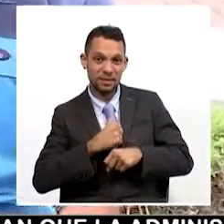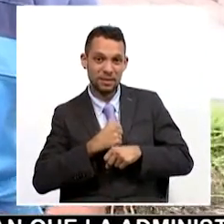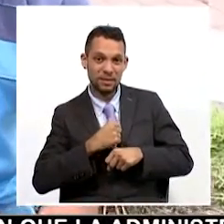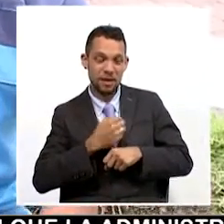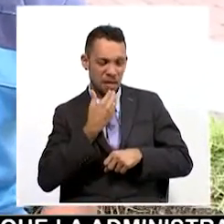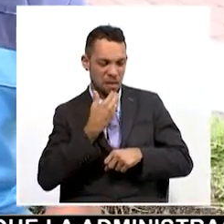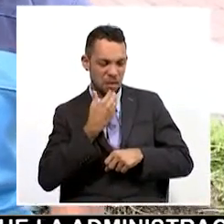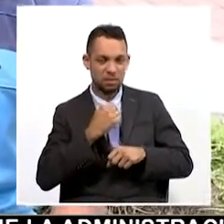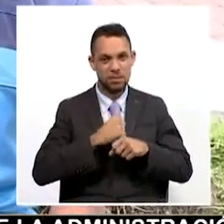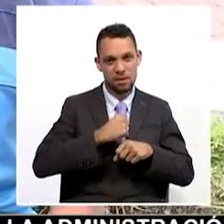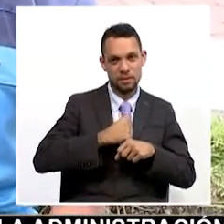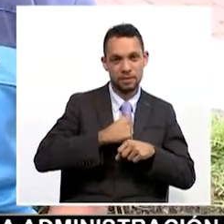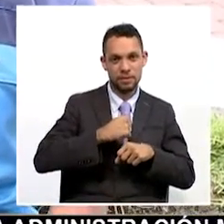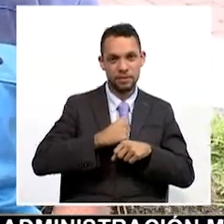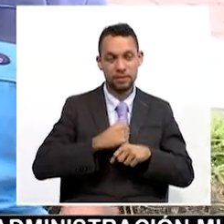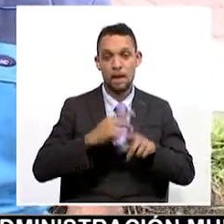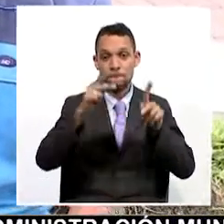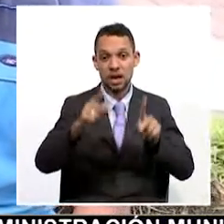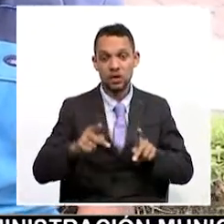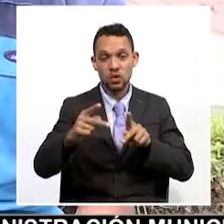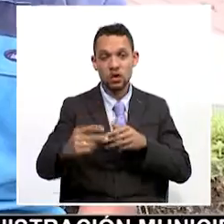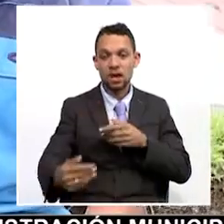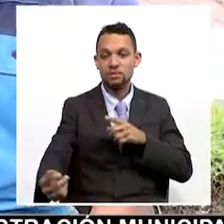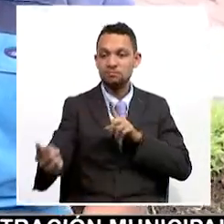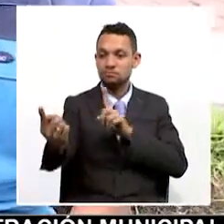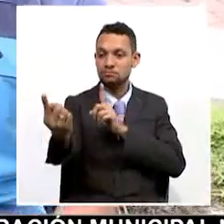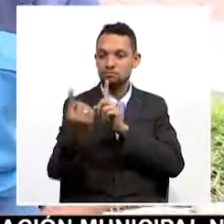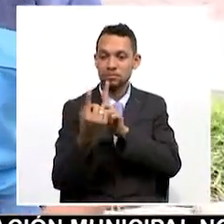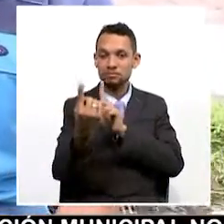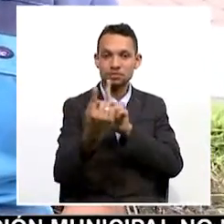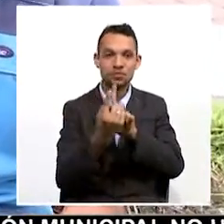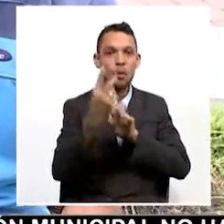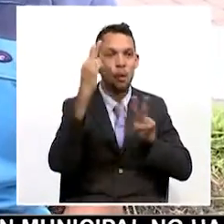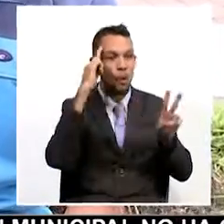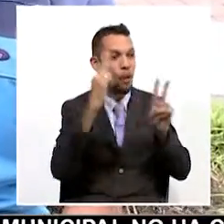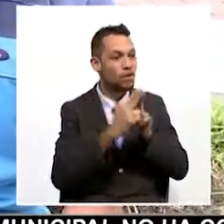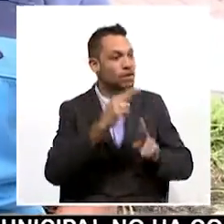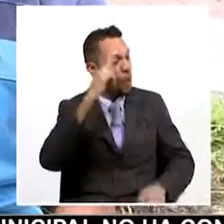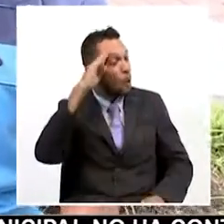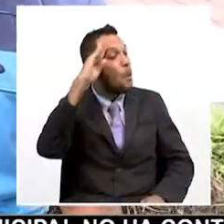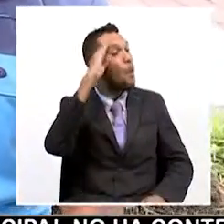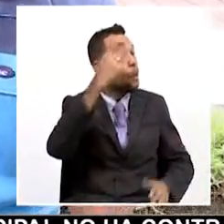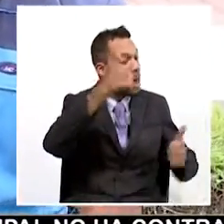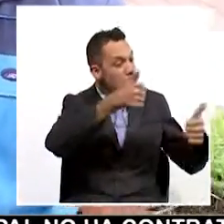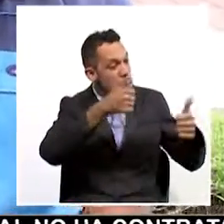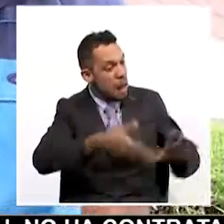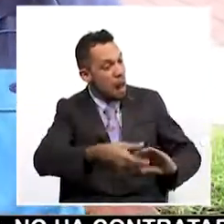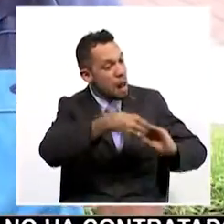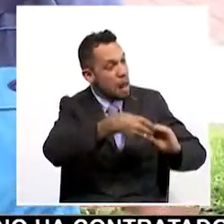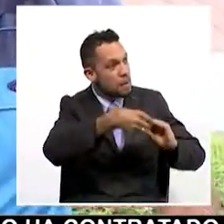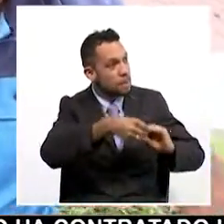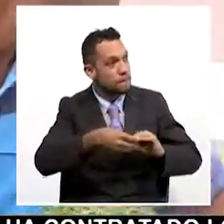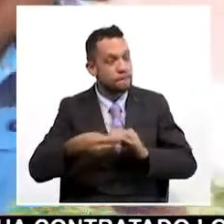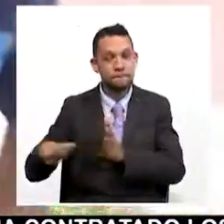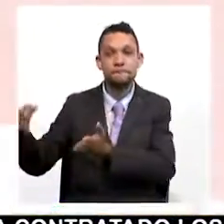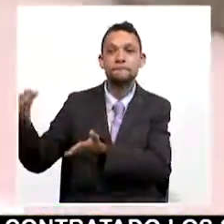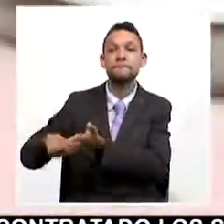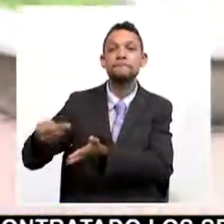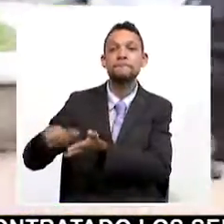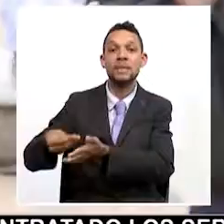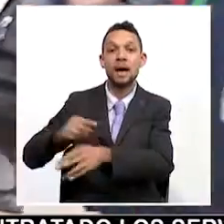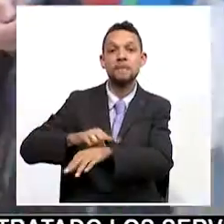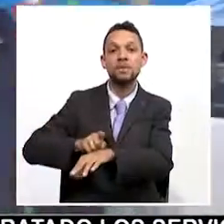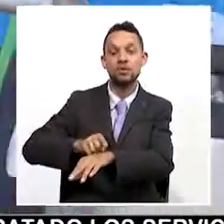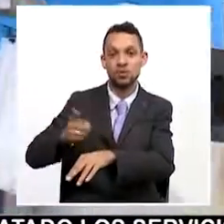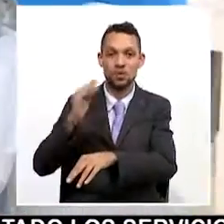Por ejemplo, uno trabajando con la gente ya me conoce como lo que soy. Perdóname, el señor va a pagar el minuto. ¿Pueda?